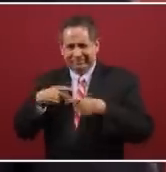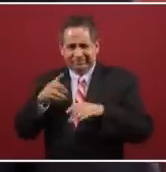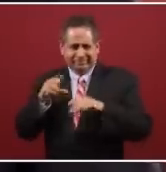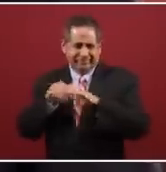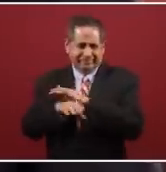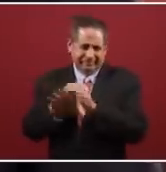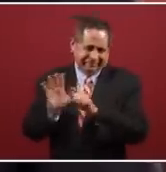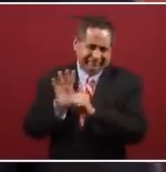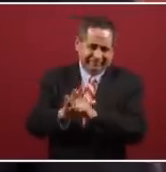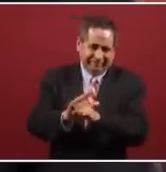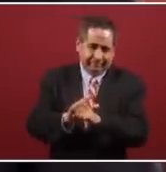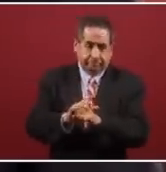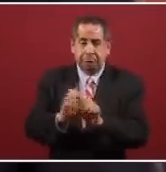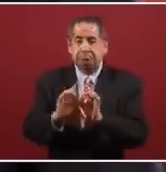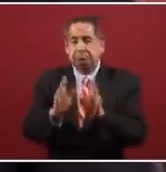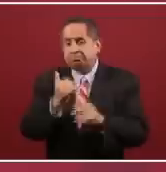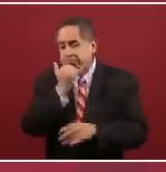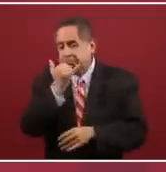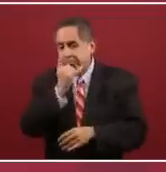asfixia.